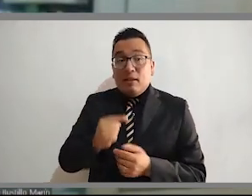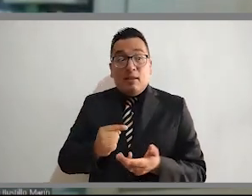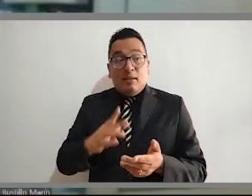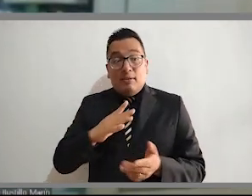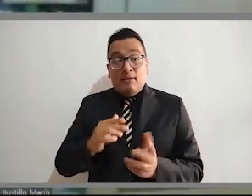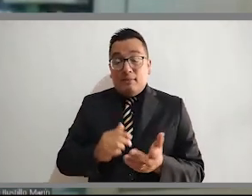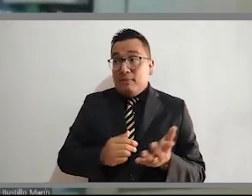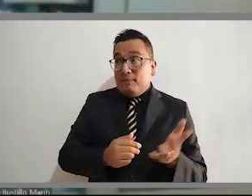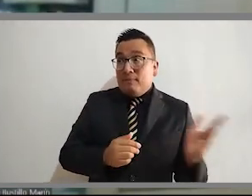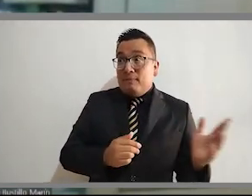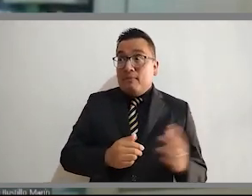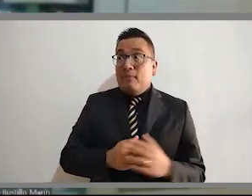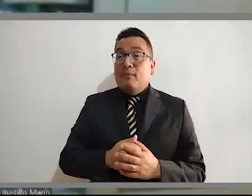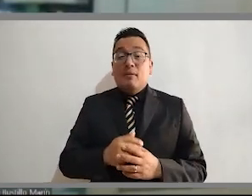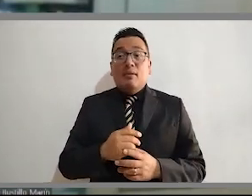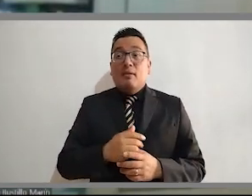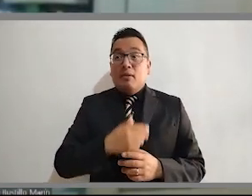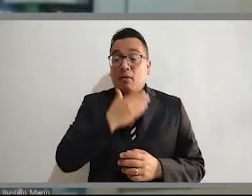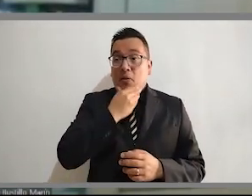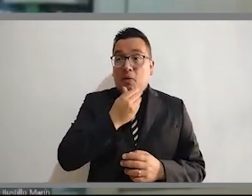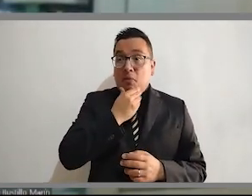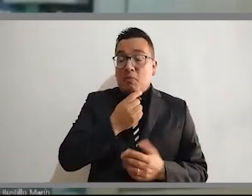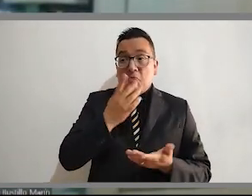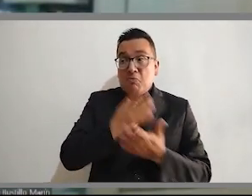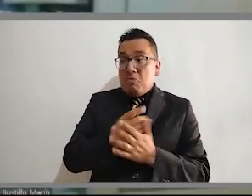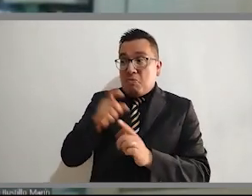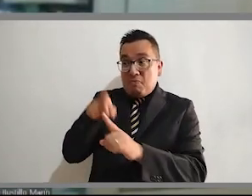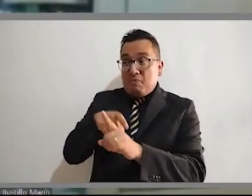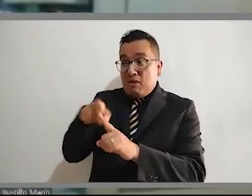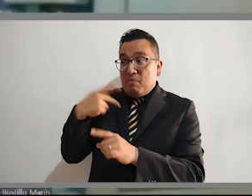Cuando nos quejamos por violencia política de género.